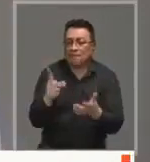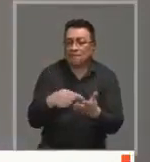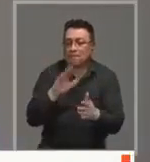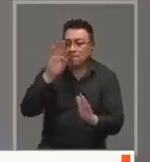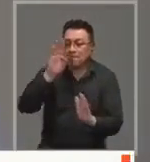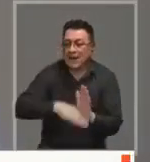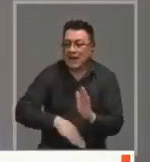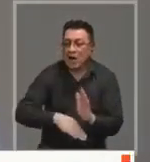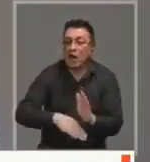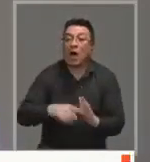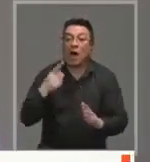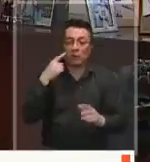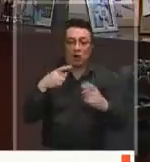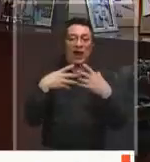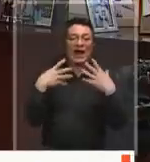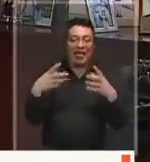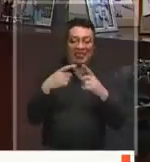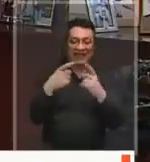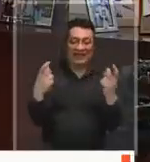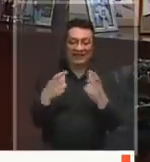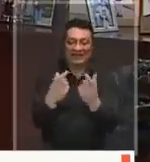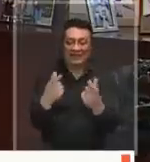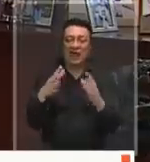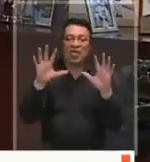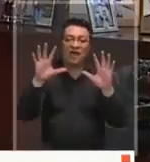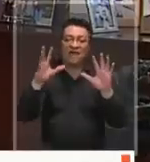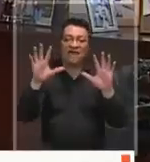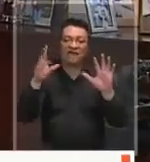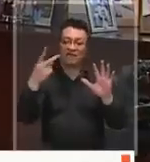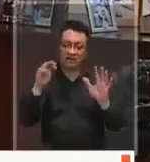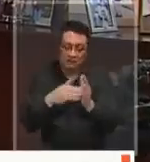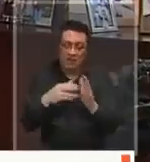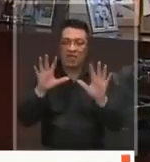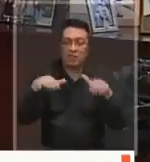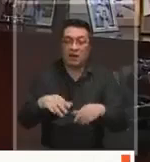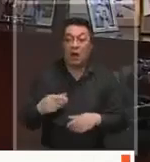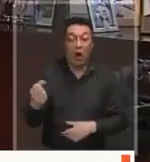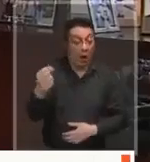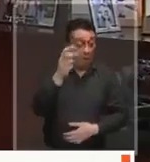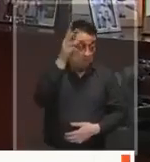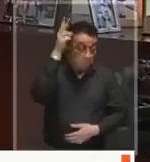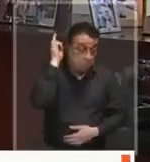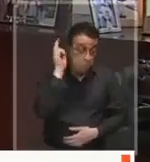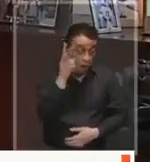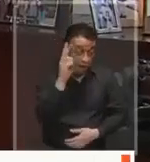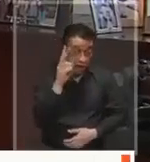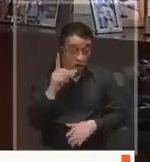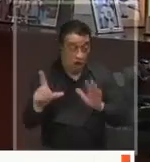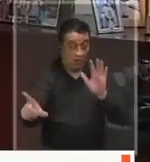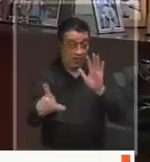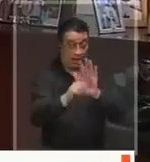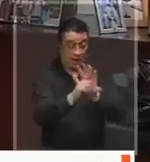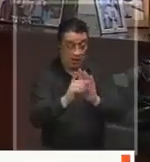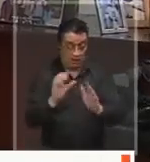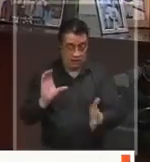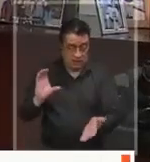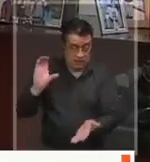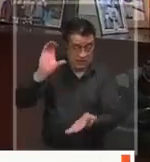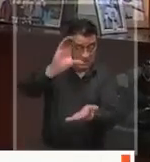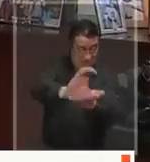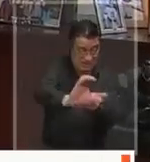hablamos solo de los grandes. Prohibir legalmente pagos de alto valor